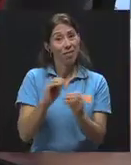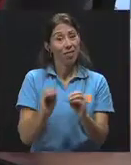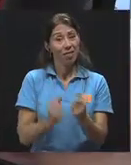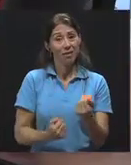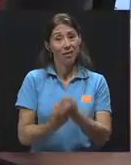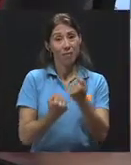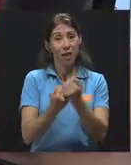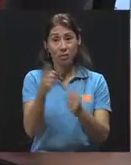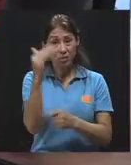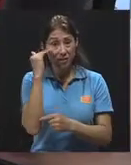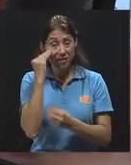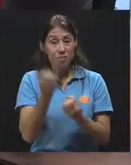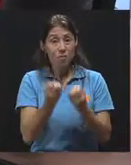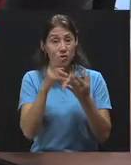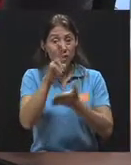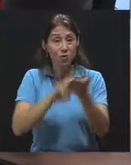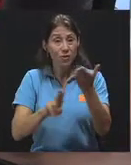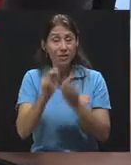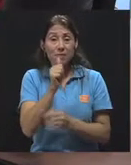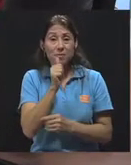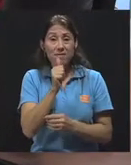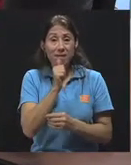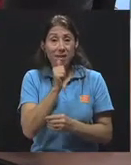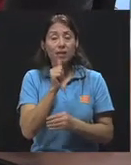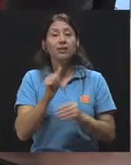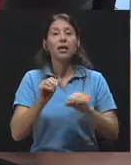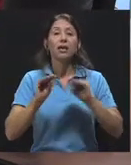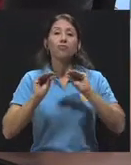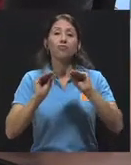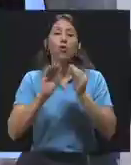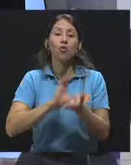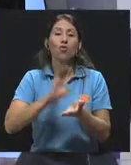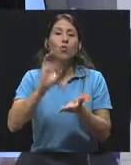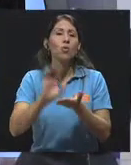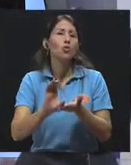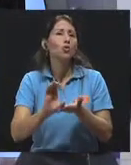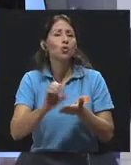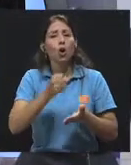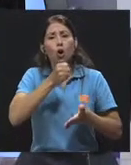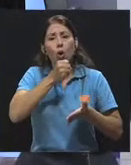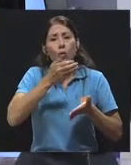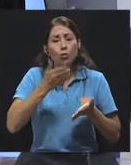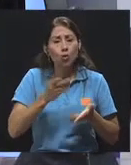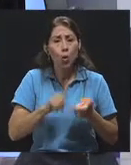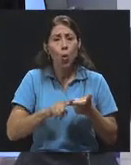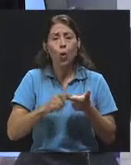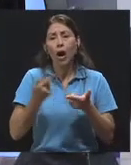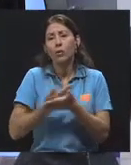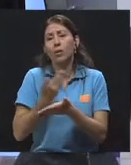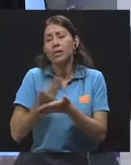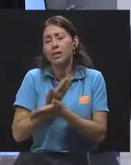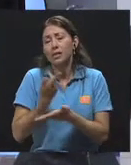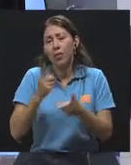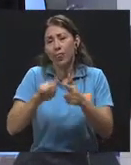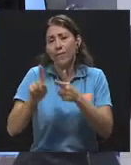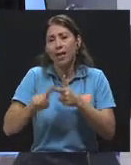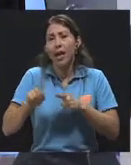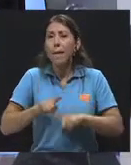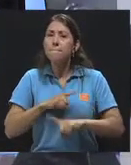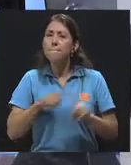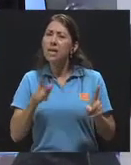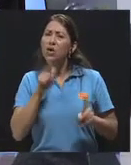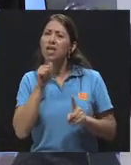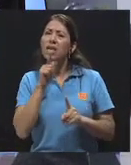ofrecen cursos de actualización en diferentes áreas que tienen que ver con audiovisual, en locución, aquí y allá. Pero